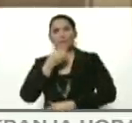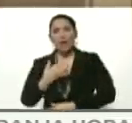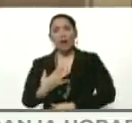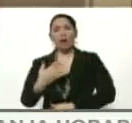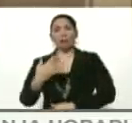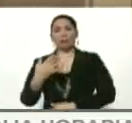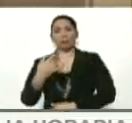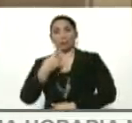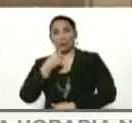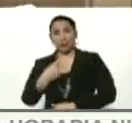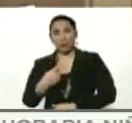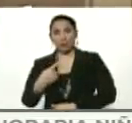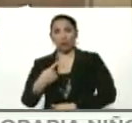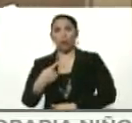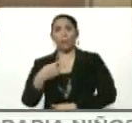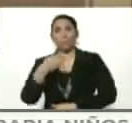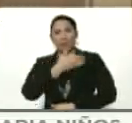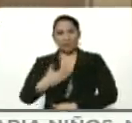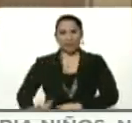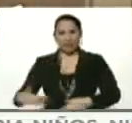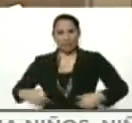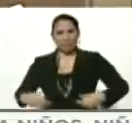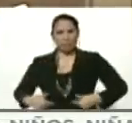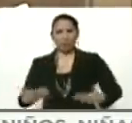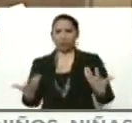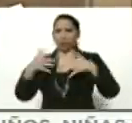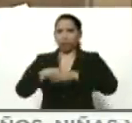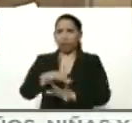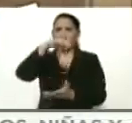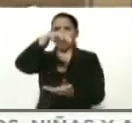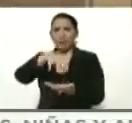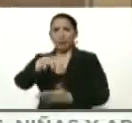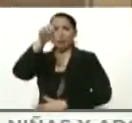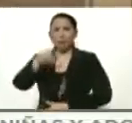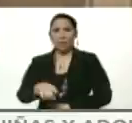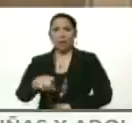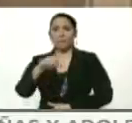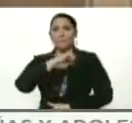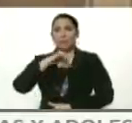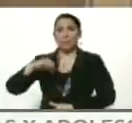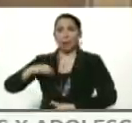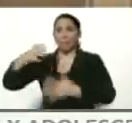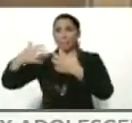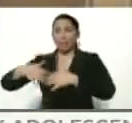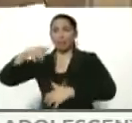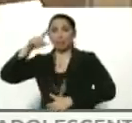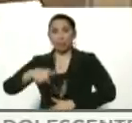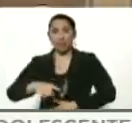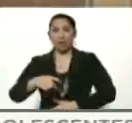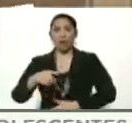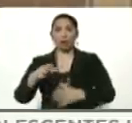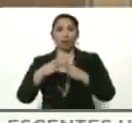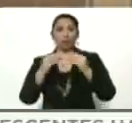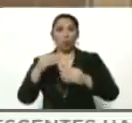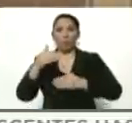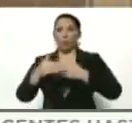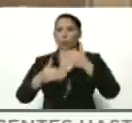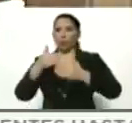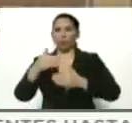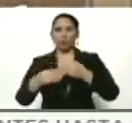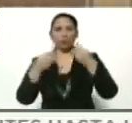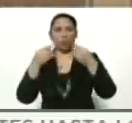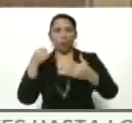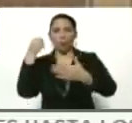presidente, esto es un esfuerzo conjunto, tanto del Estado como del sector privado, También en todo este proceso de